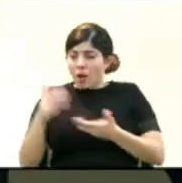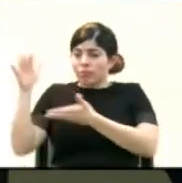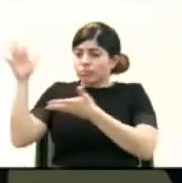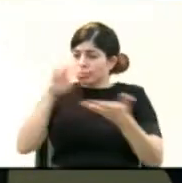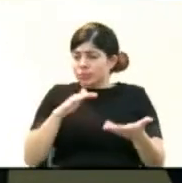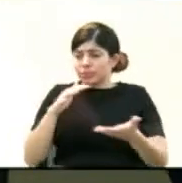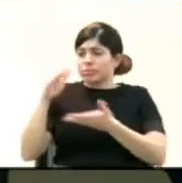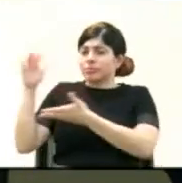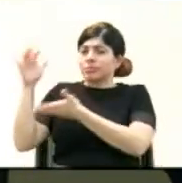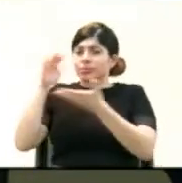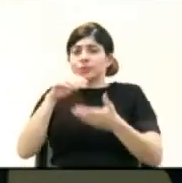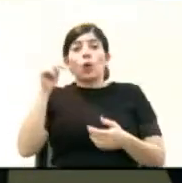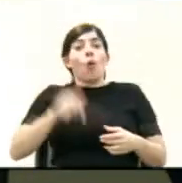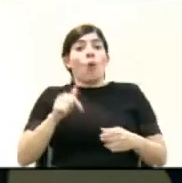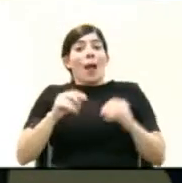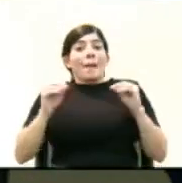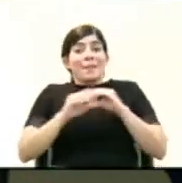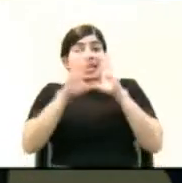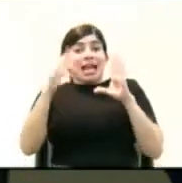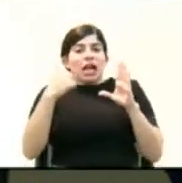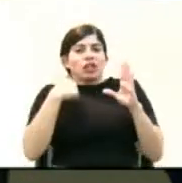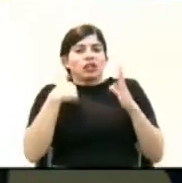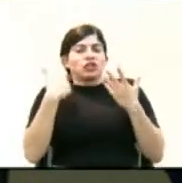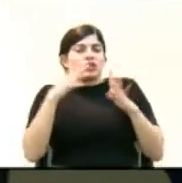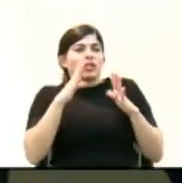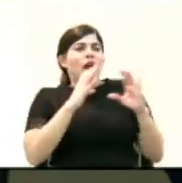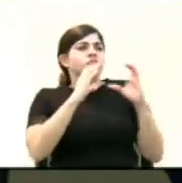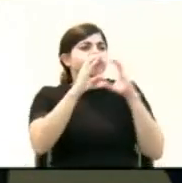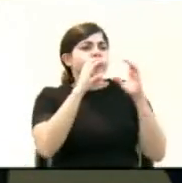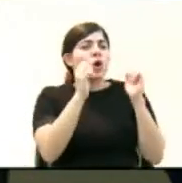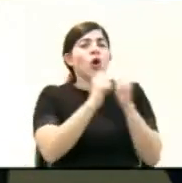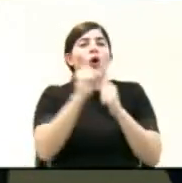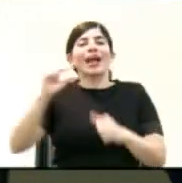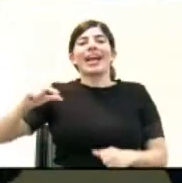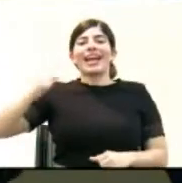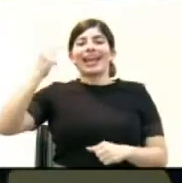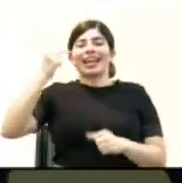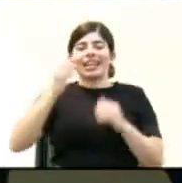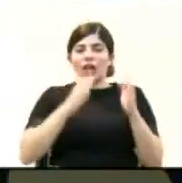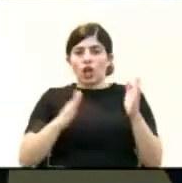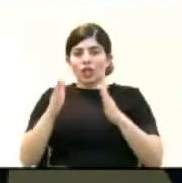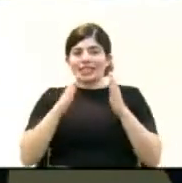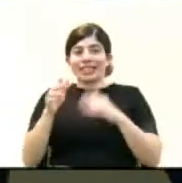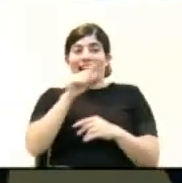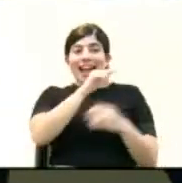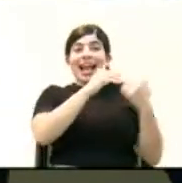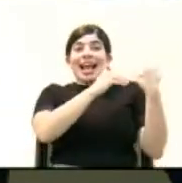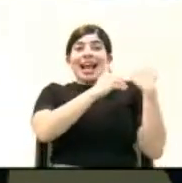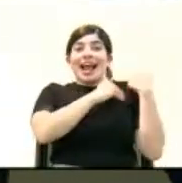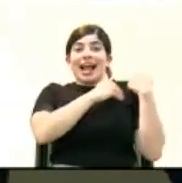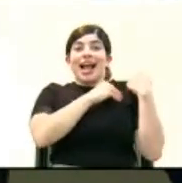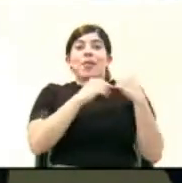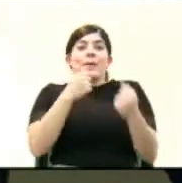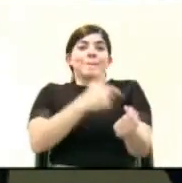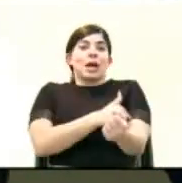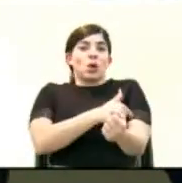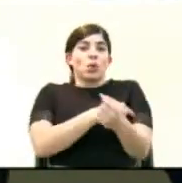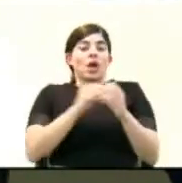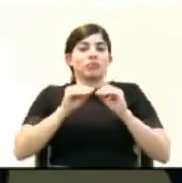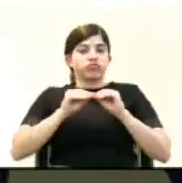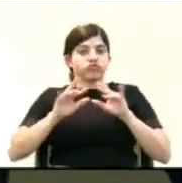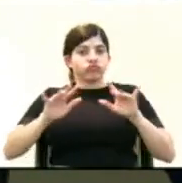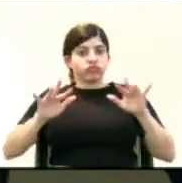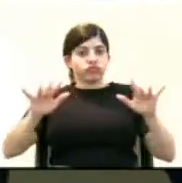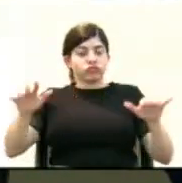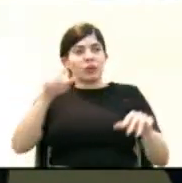recibiendo, hoy en la mañana que estuve en conversaciones con el gerente de logística, que es el que distribuye esas vacunas,